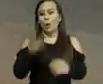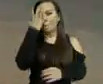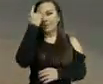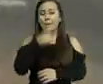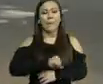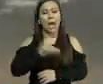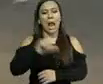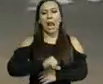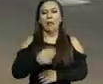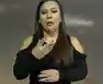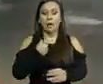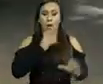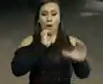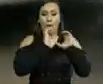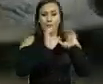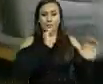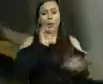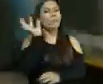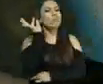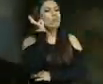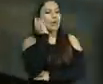conversar con las mujeres